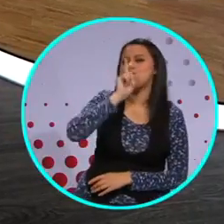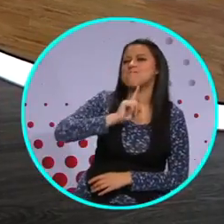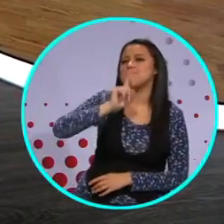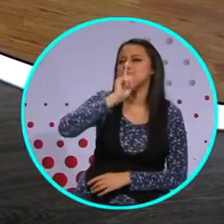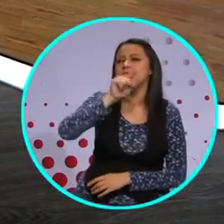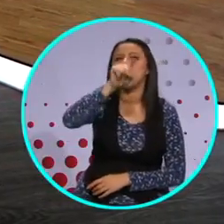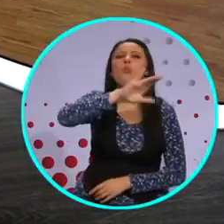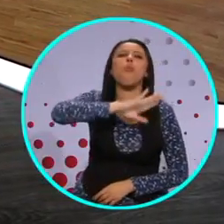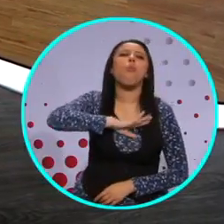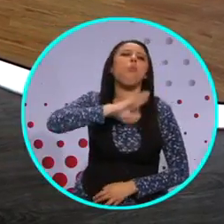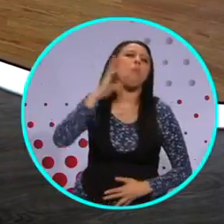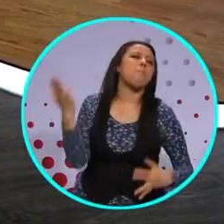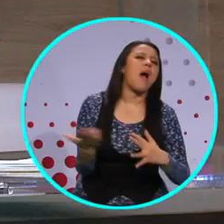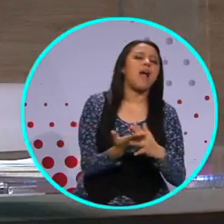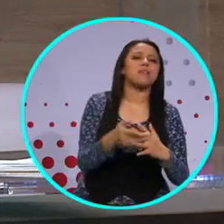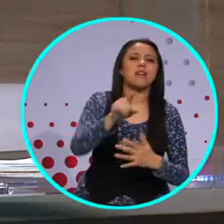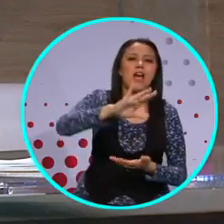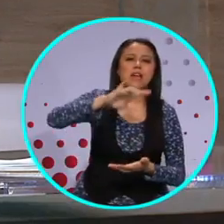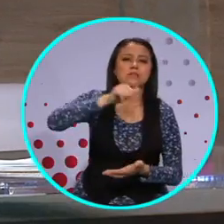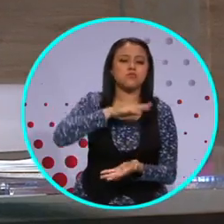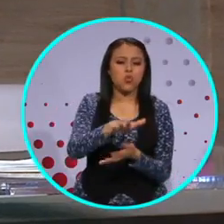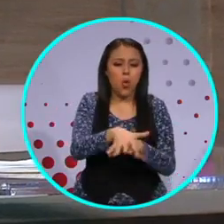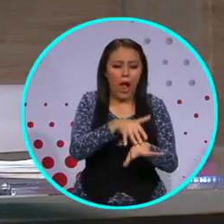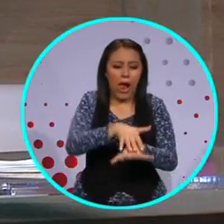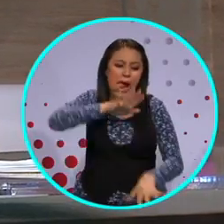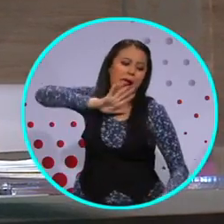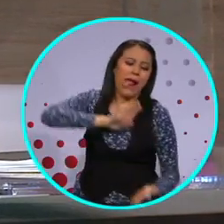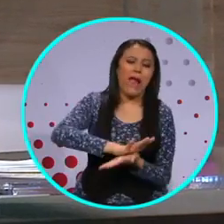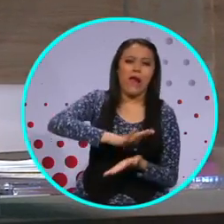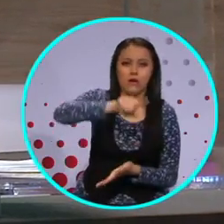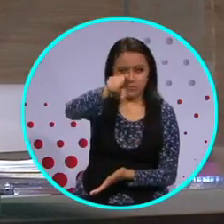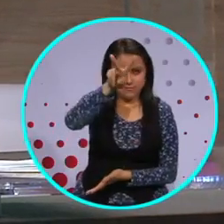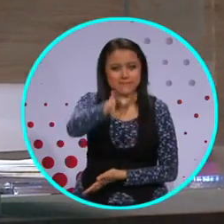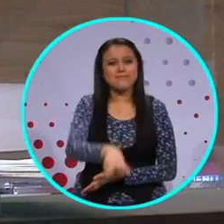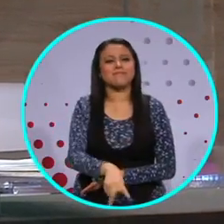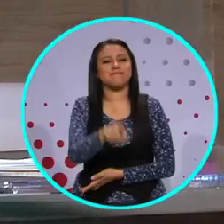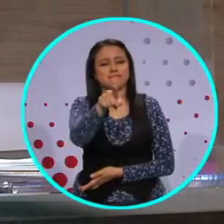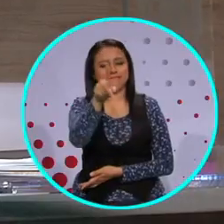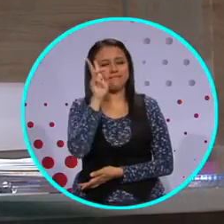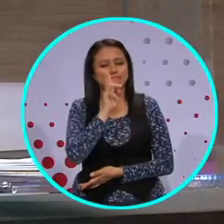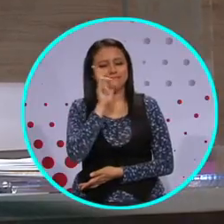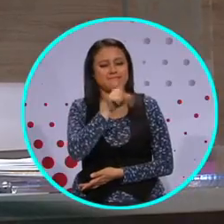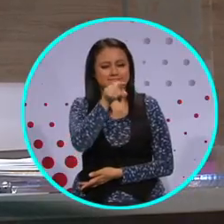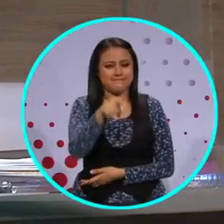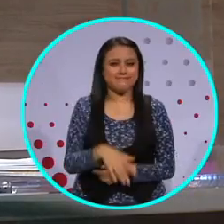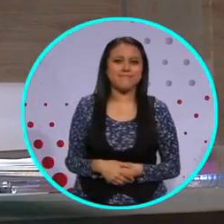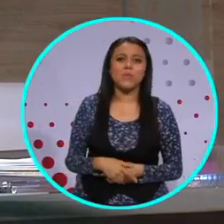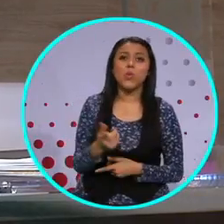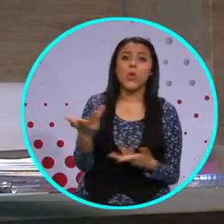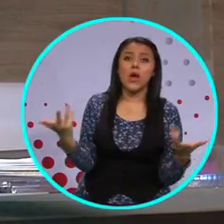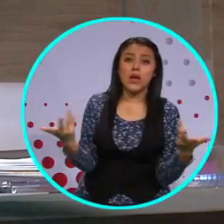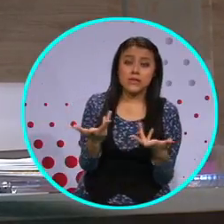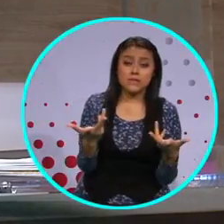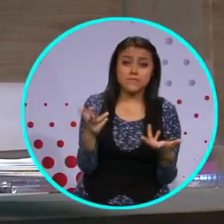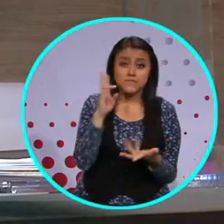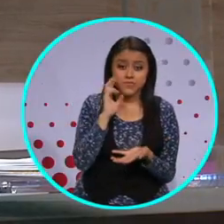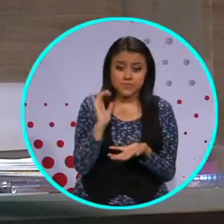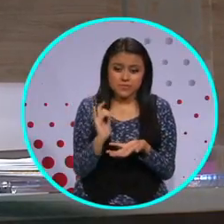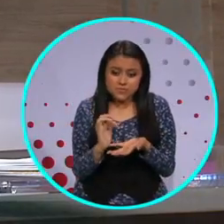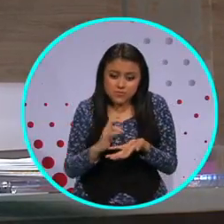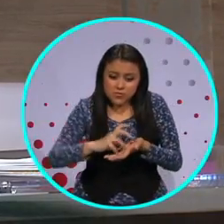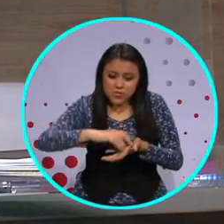la clásica que da un pisotón aso de aquellos pero bueno en fin qué hacer si es una araña